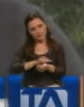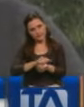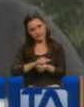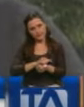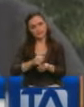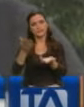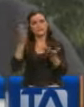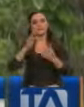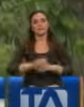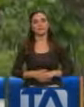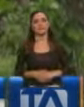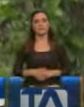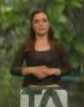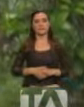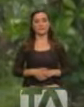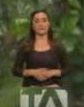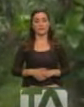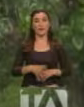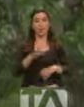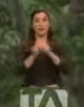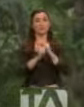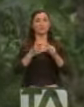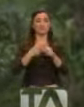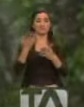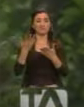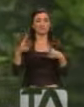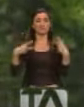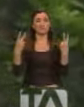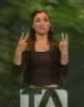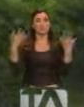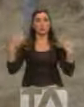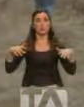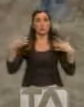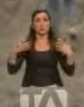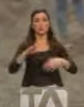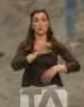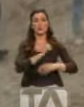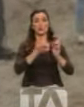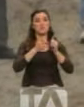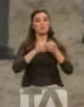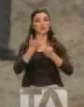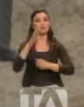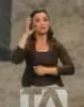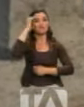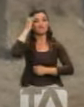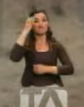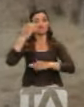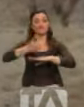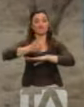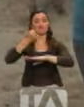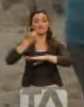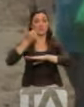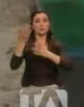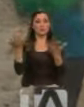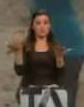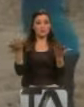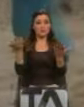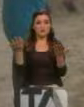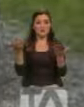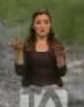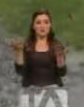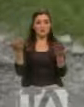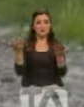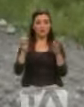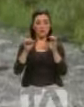nos vamos allá mismo. Ya son varios años que viven en estas condiciones, manifiestan. Esto preocupa a las autoridades locales, por lo que